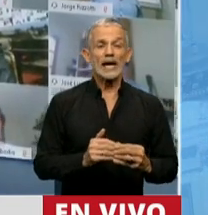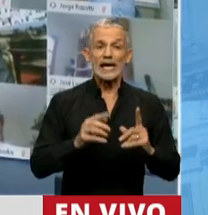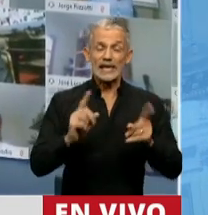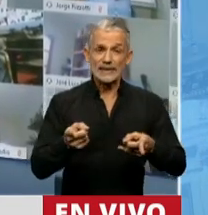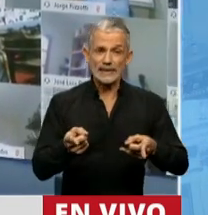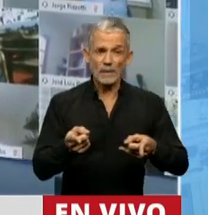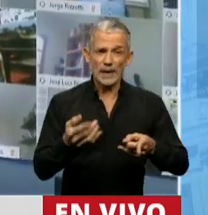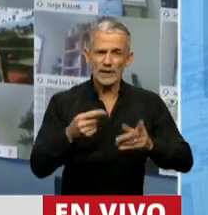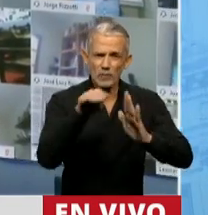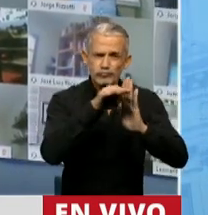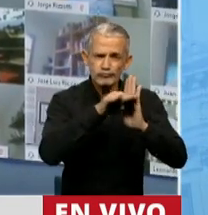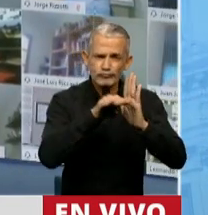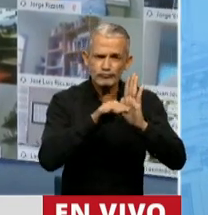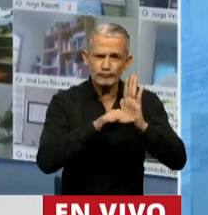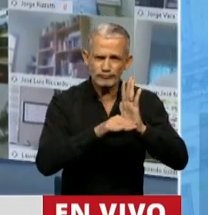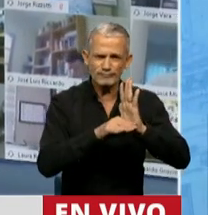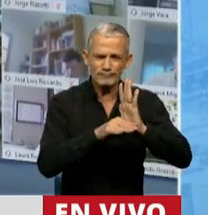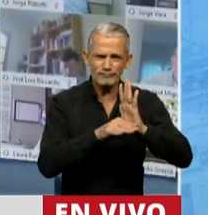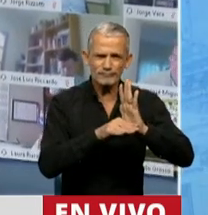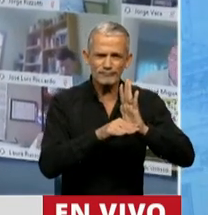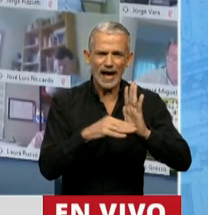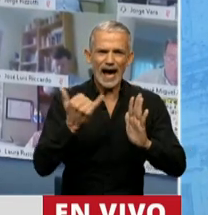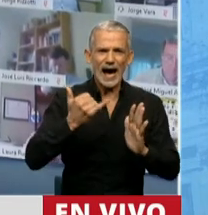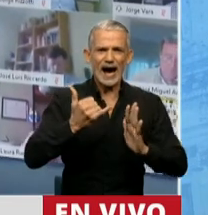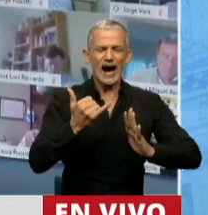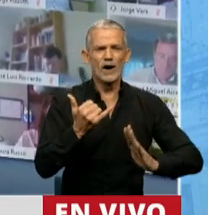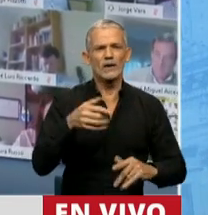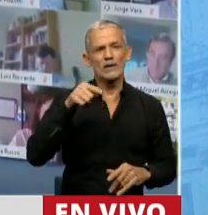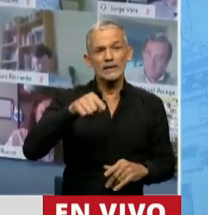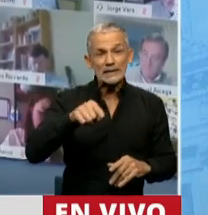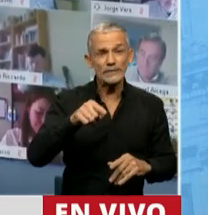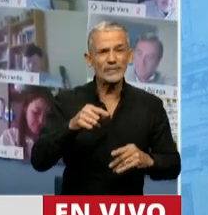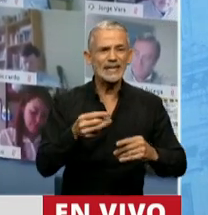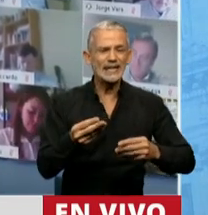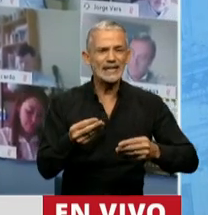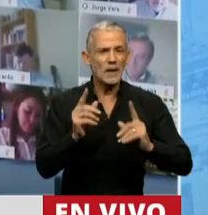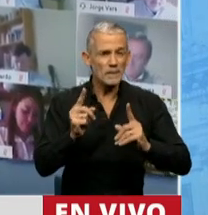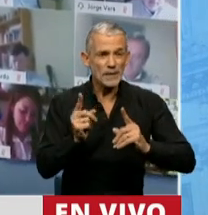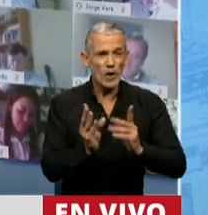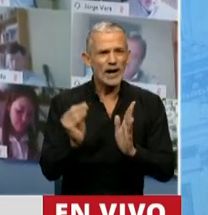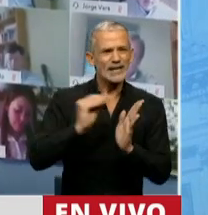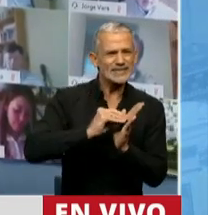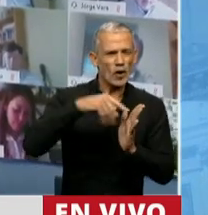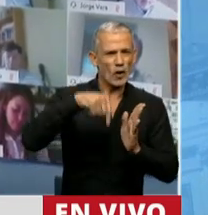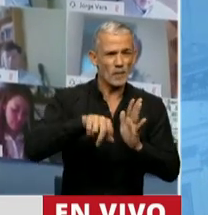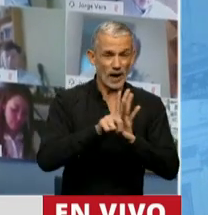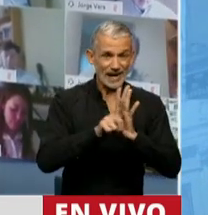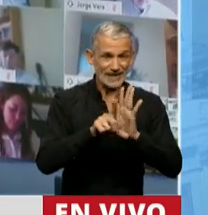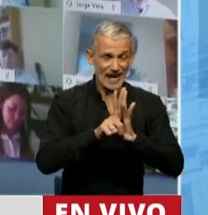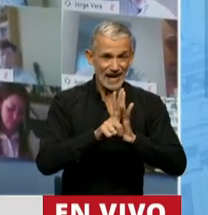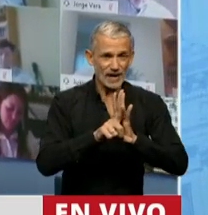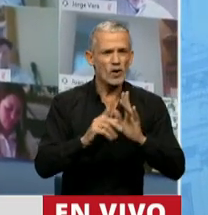Y bueno, una serie de medidas en que se complementan con lo que estamos incorporando en esta ley: